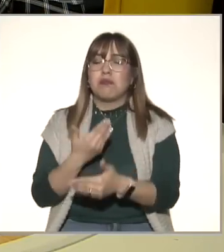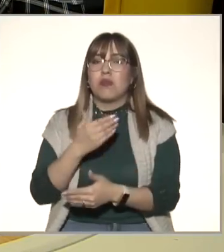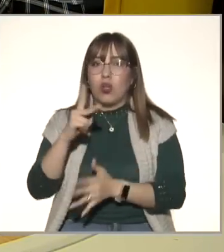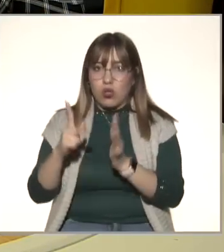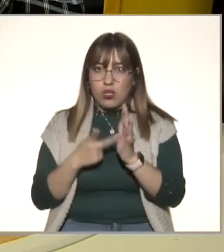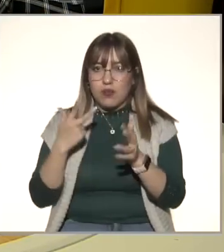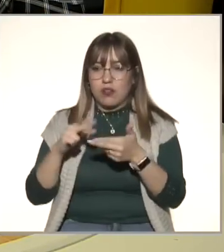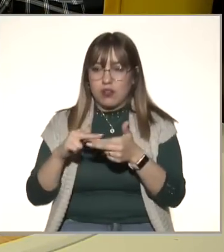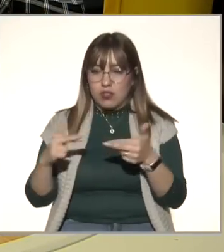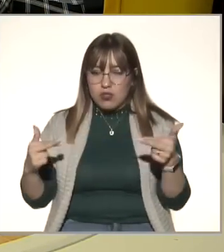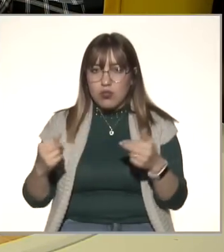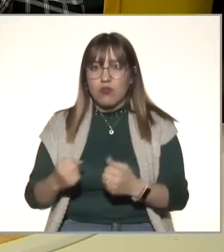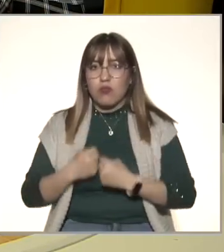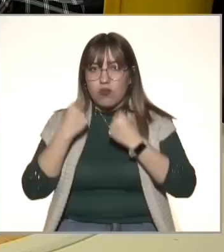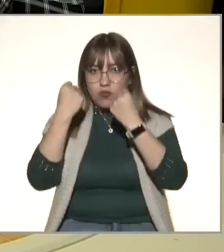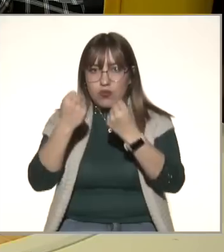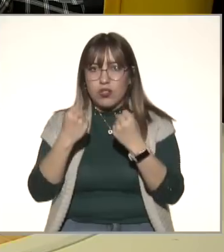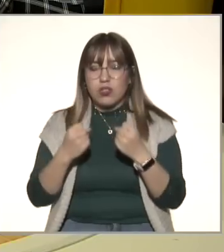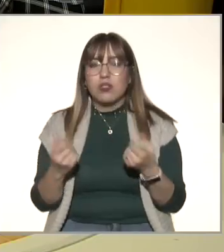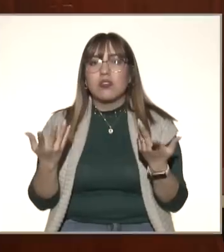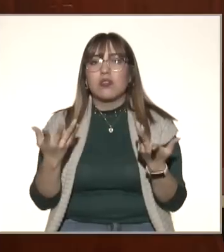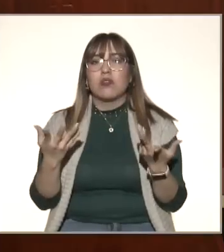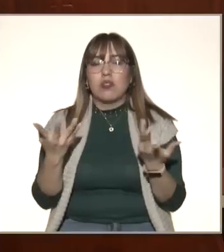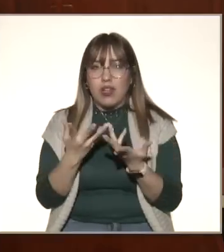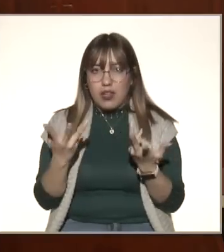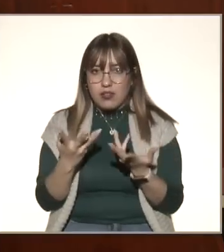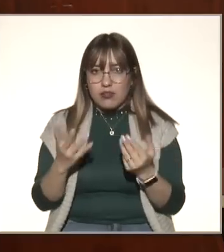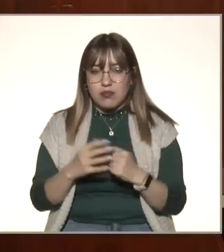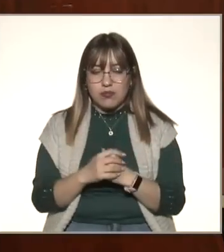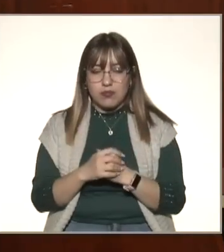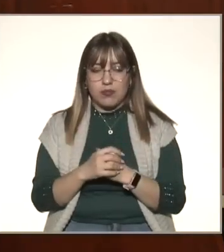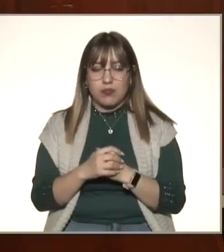lazos familiares? Mira,